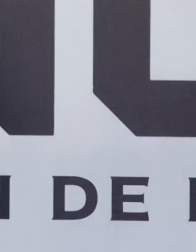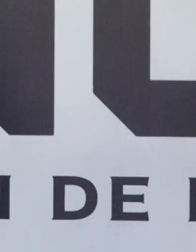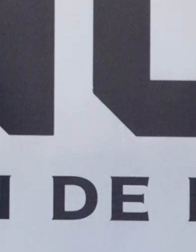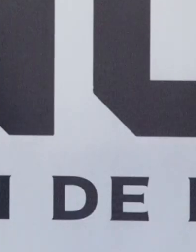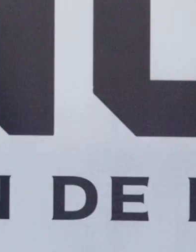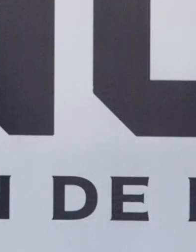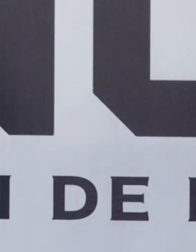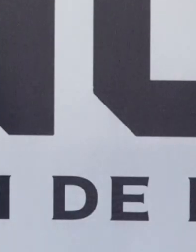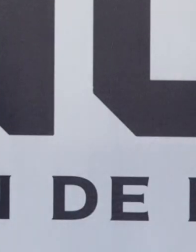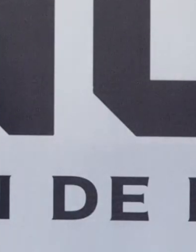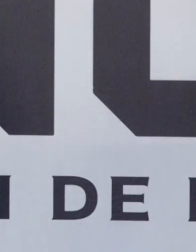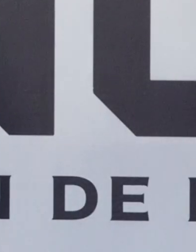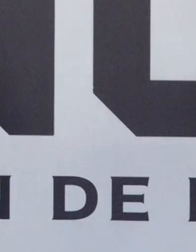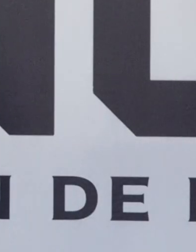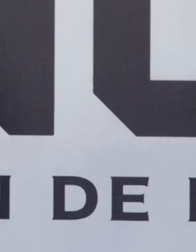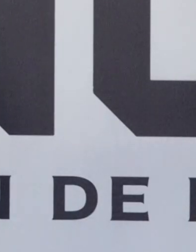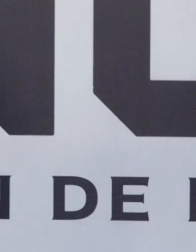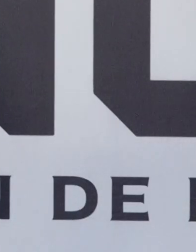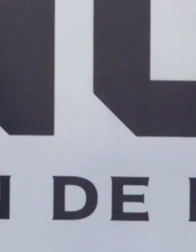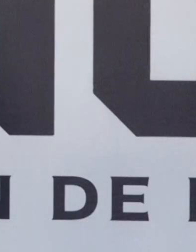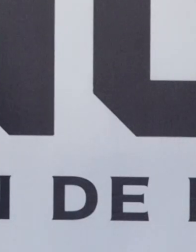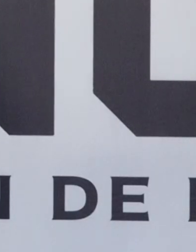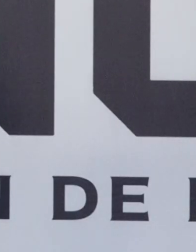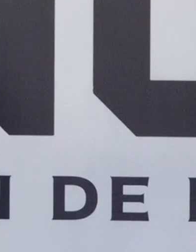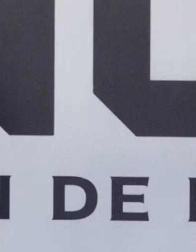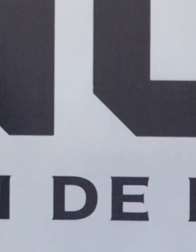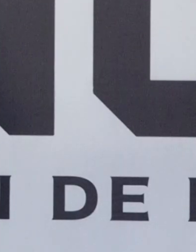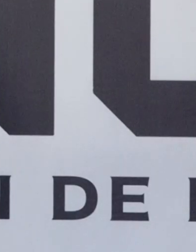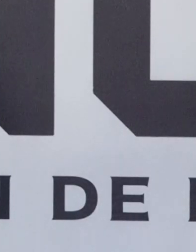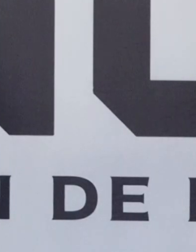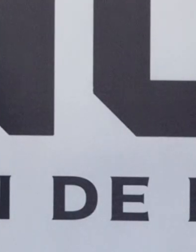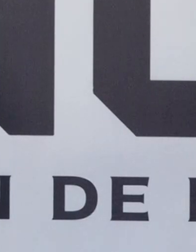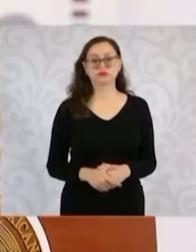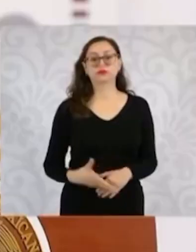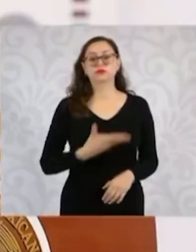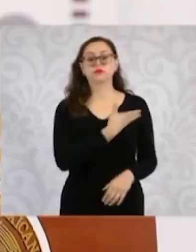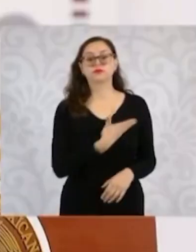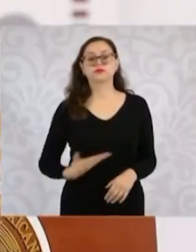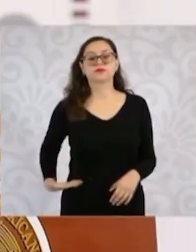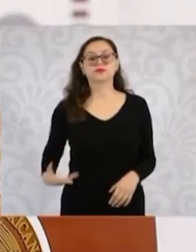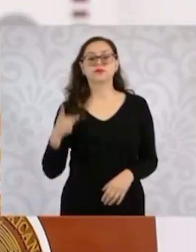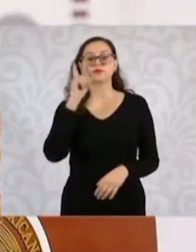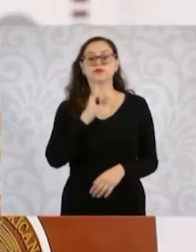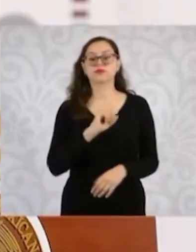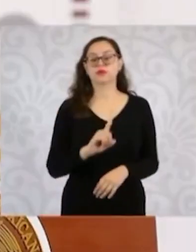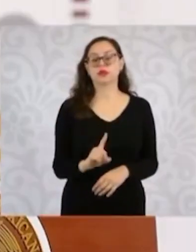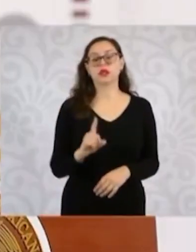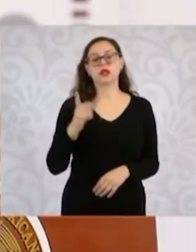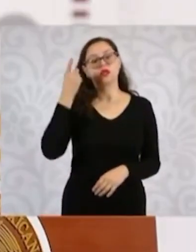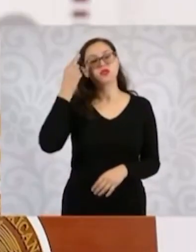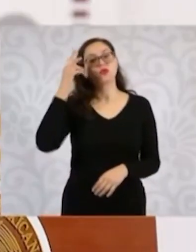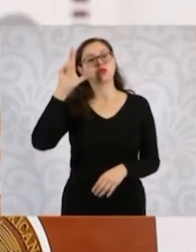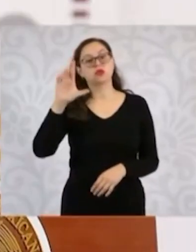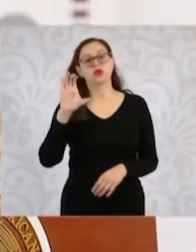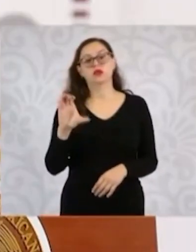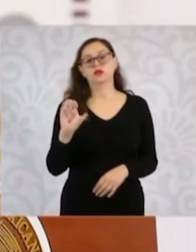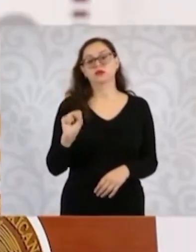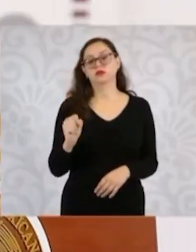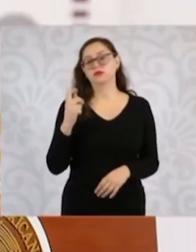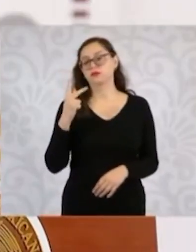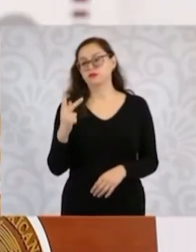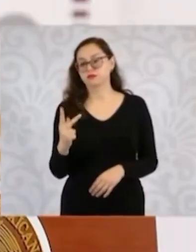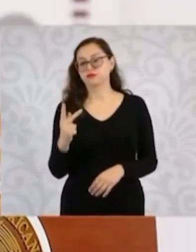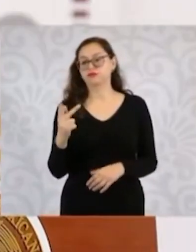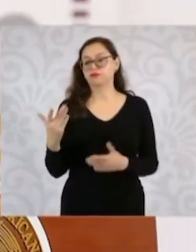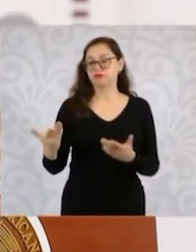fue una buena decisión de la presidenta poner a Omar como secretario de Seguridad Pública. Para Noticieros de Canal 15,